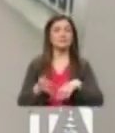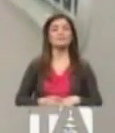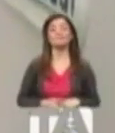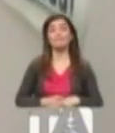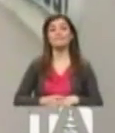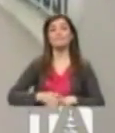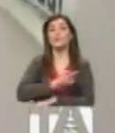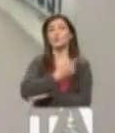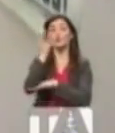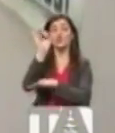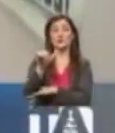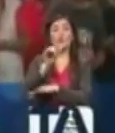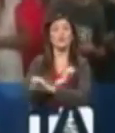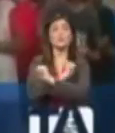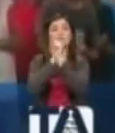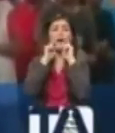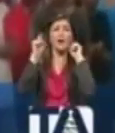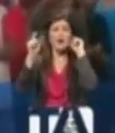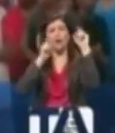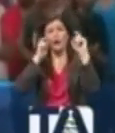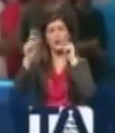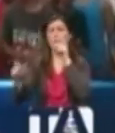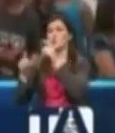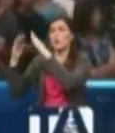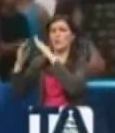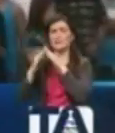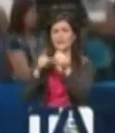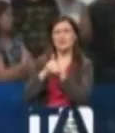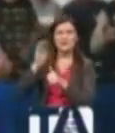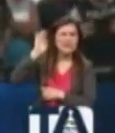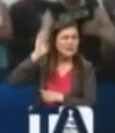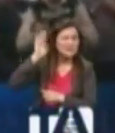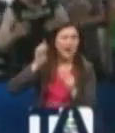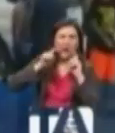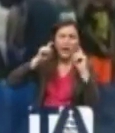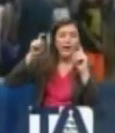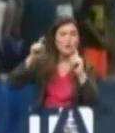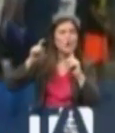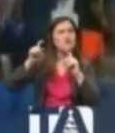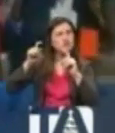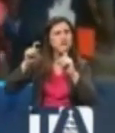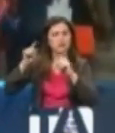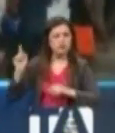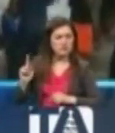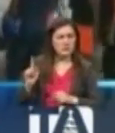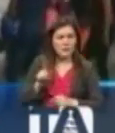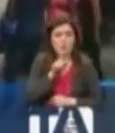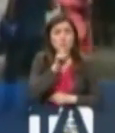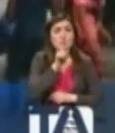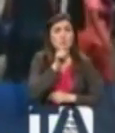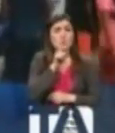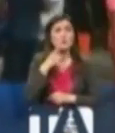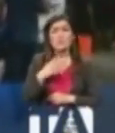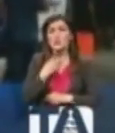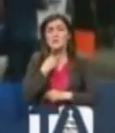Era sábado en la mañana y los gritos de la pareja levantaron a varios habitantes del barrio Los Vergeles en Milagro. Luego vino el silencio y con él,